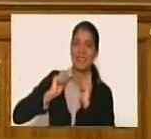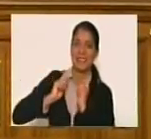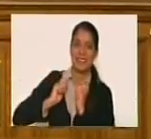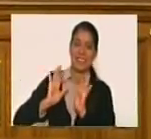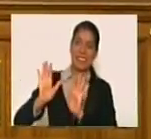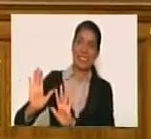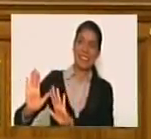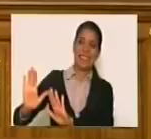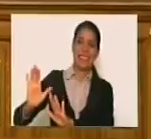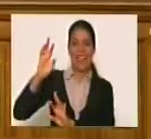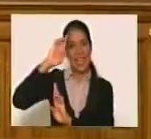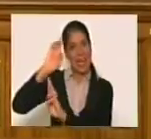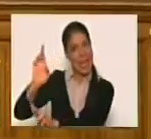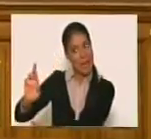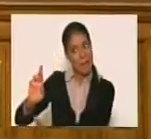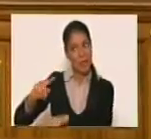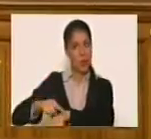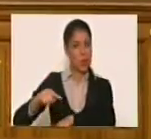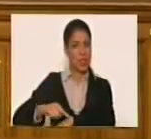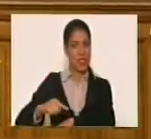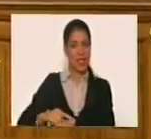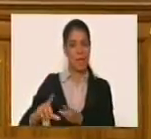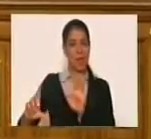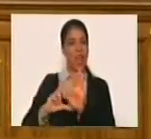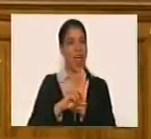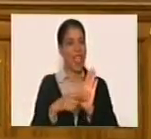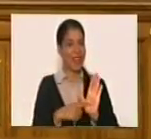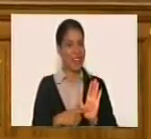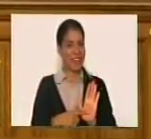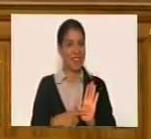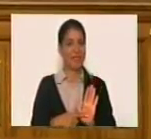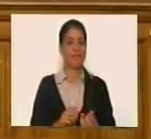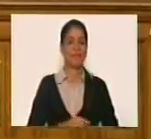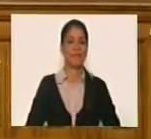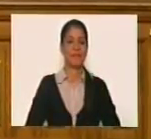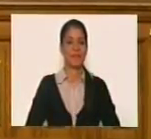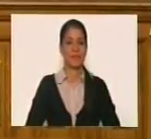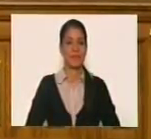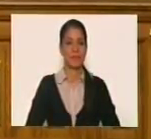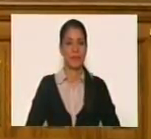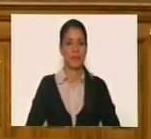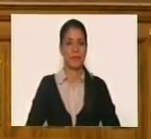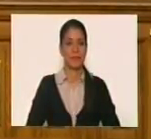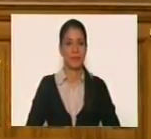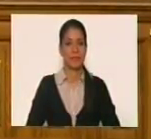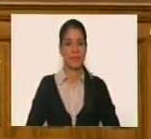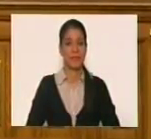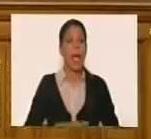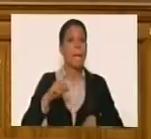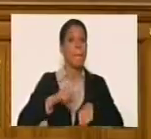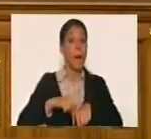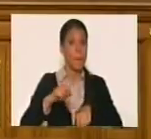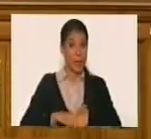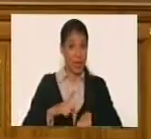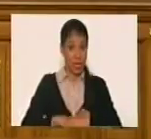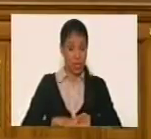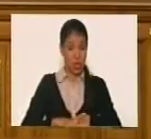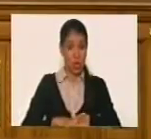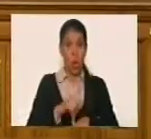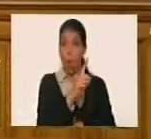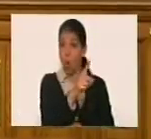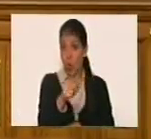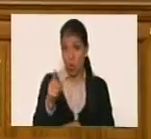respetar la ley, aunque no está publicada en Gaceta Nacional aún. En este momento, cuando